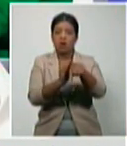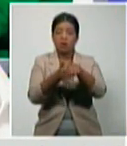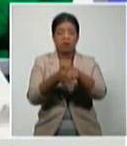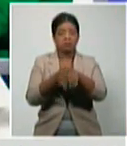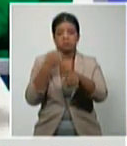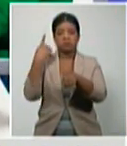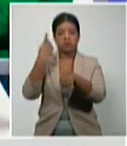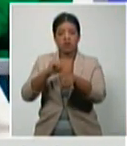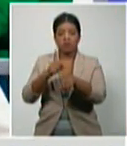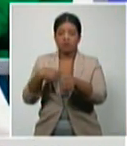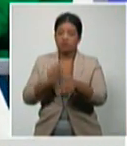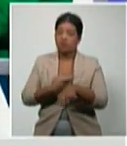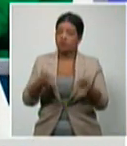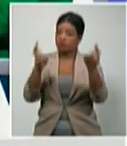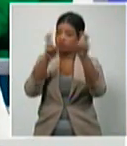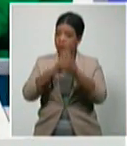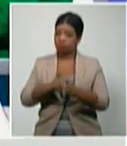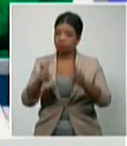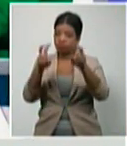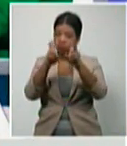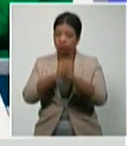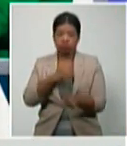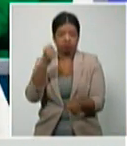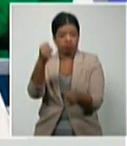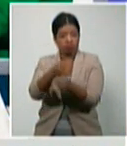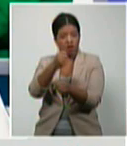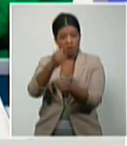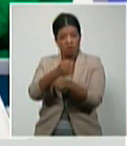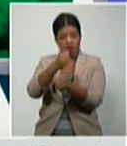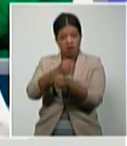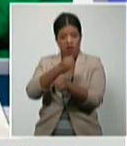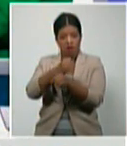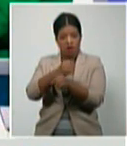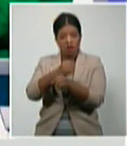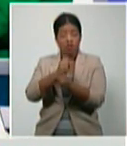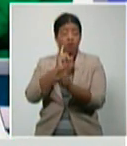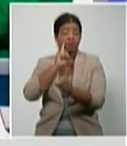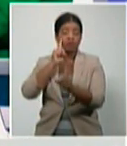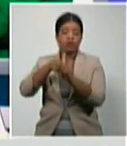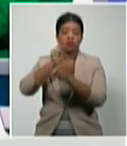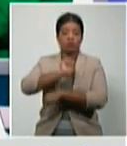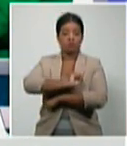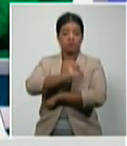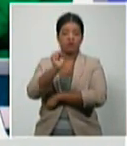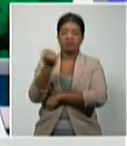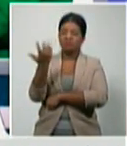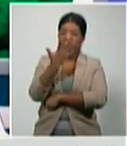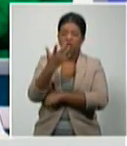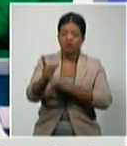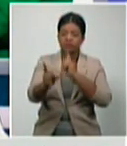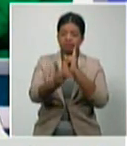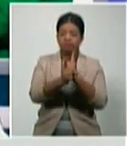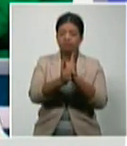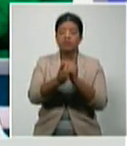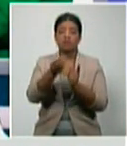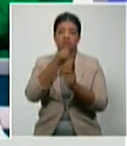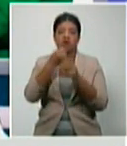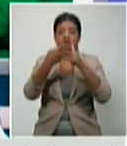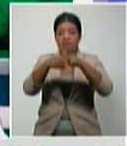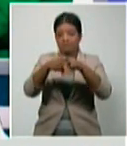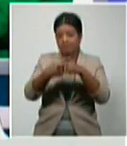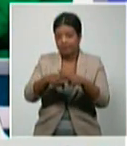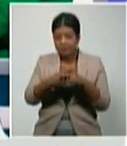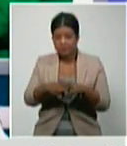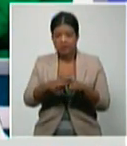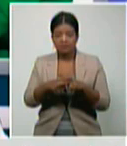digo se trabaja hasta que logremos poderla precisar para ejercer bien las acciones